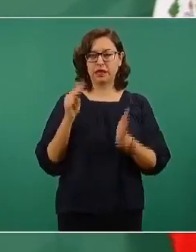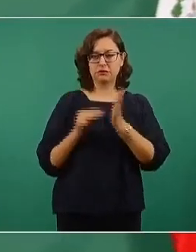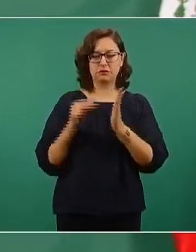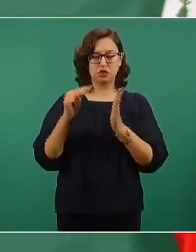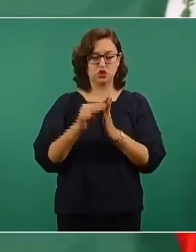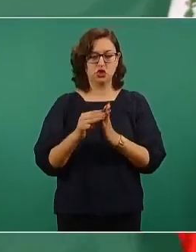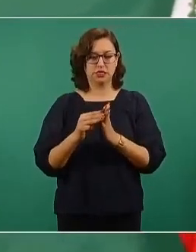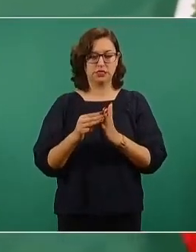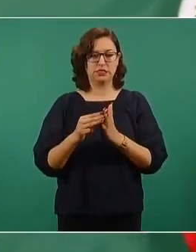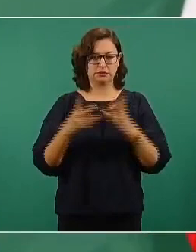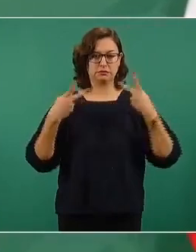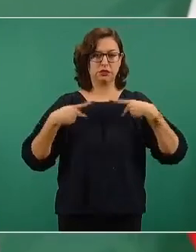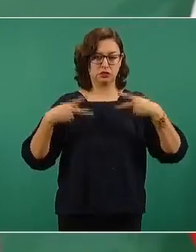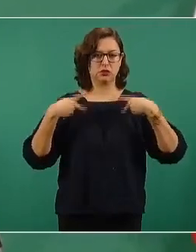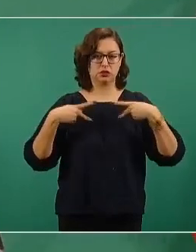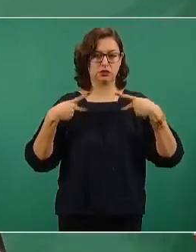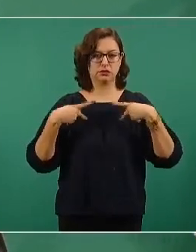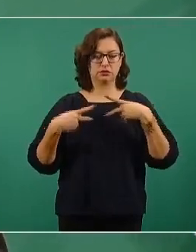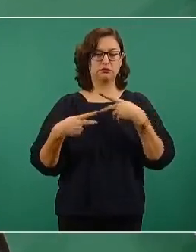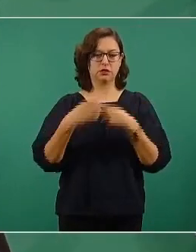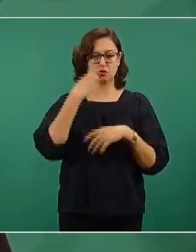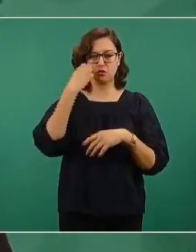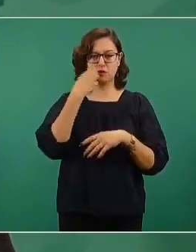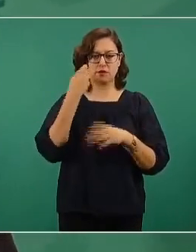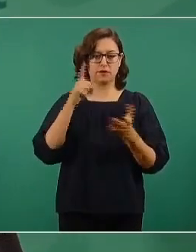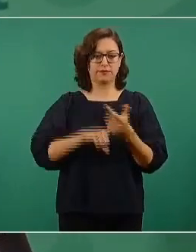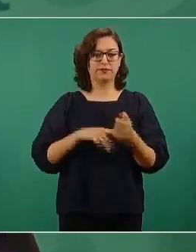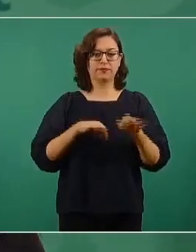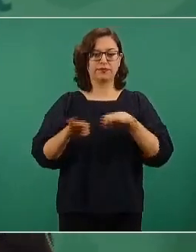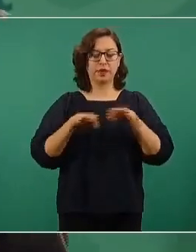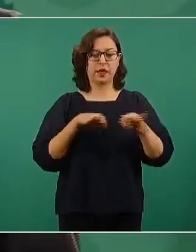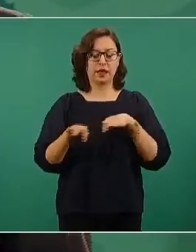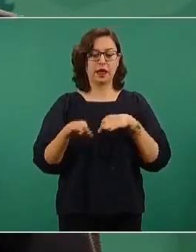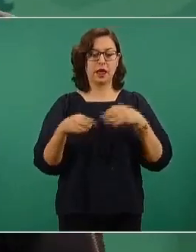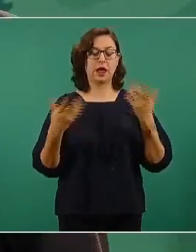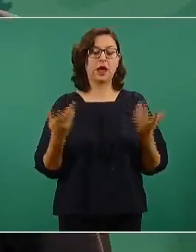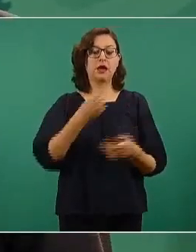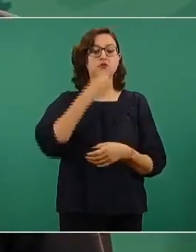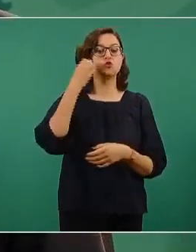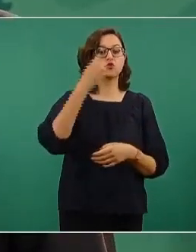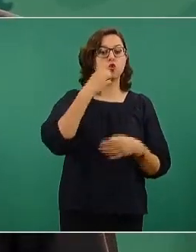millones de trabajadores de la educación, tanto de escuelas privadas